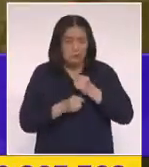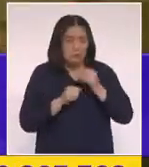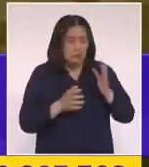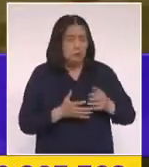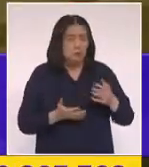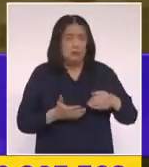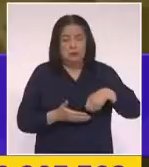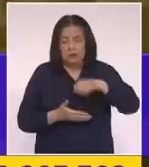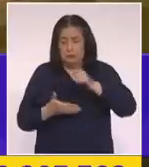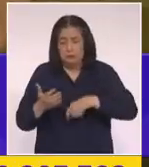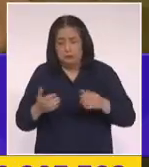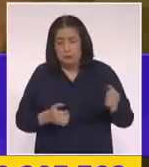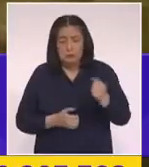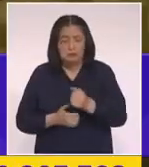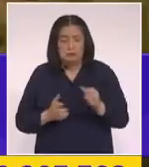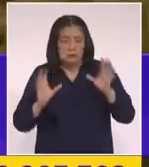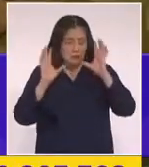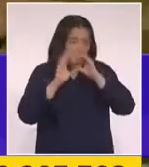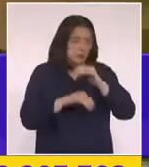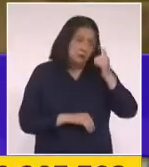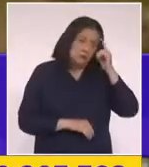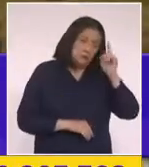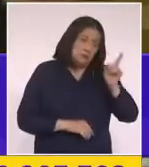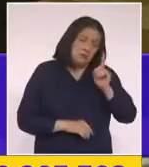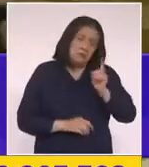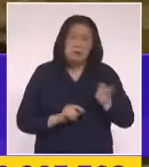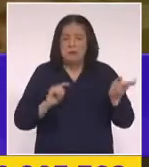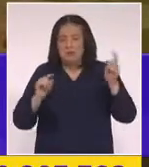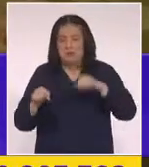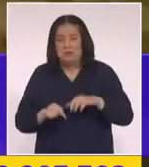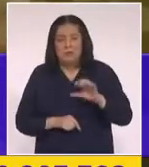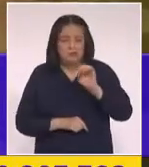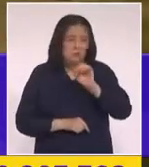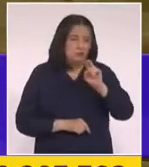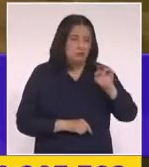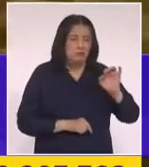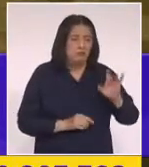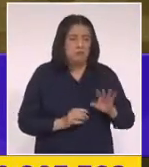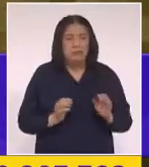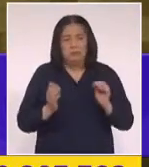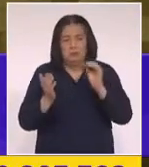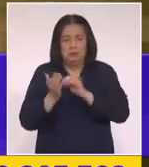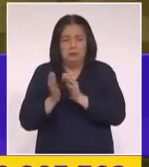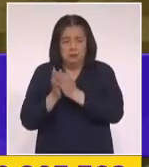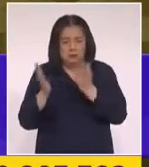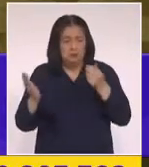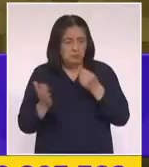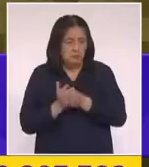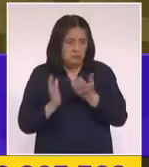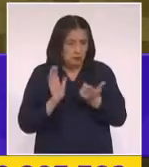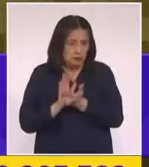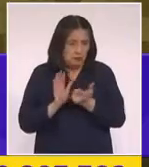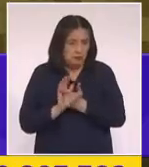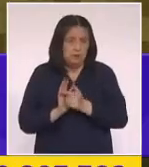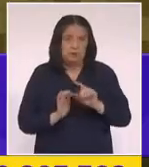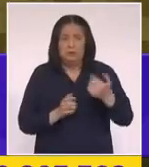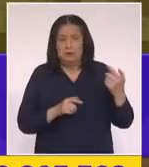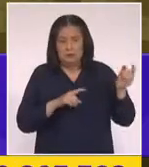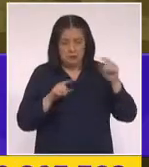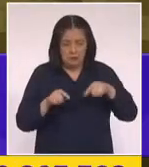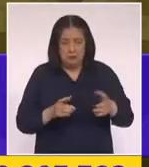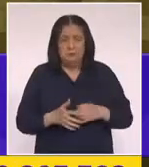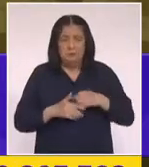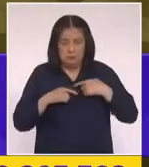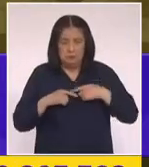son contratados y como es de noche pensarán que no viene SUNAFIL y entonces no los colocan en planilla. Pero acá estamos presentes para dar un